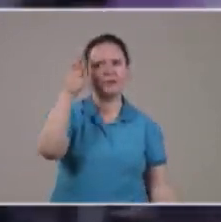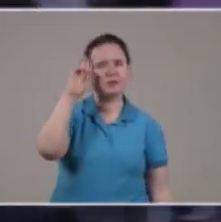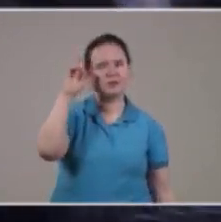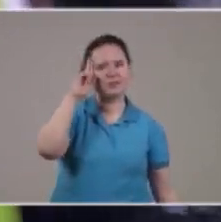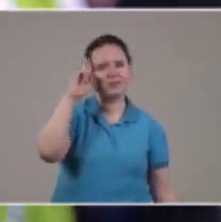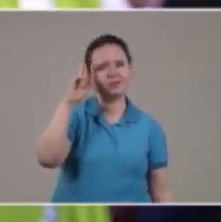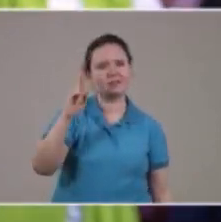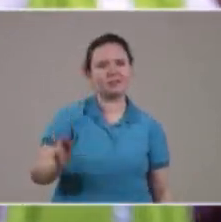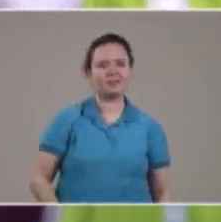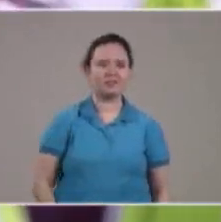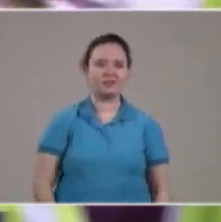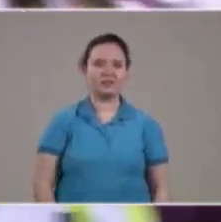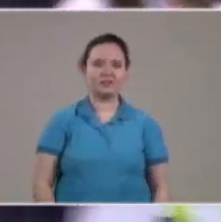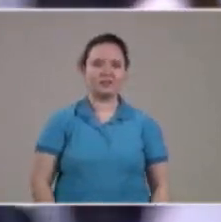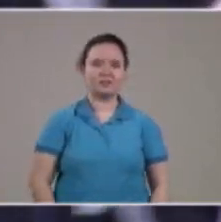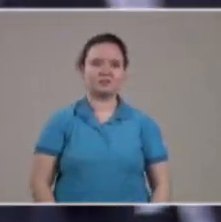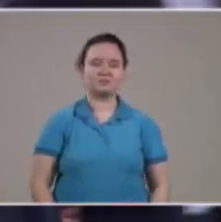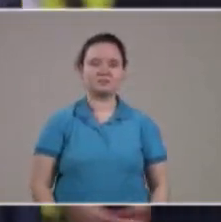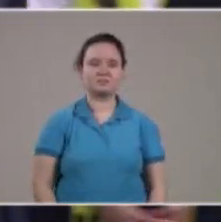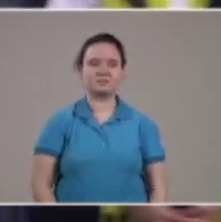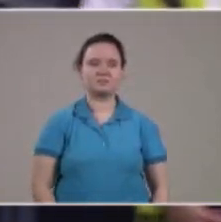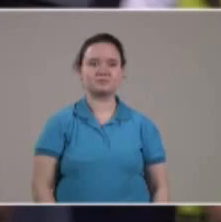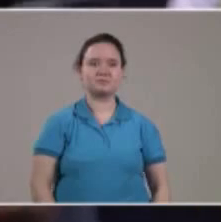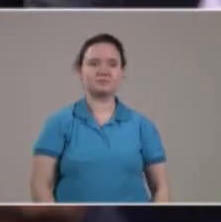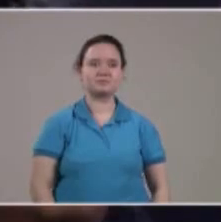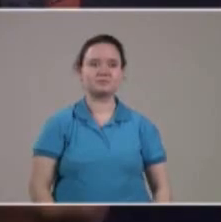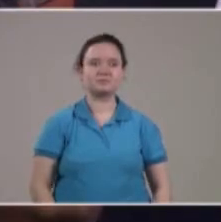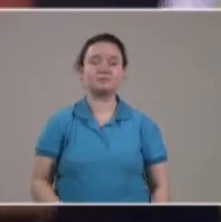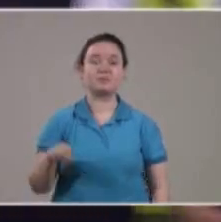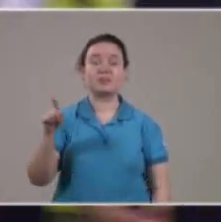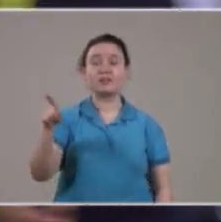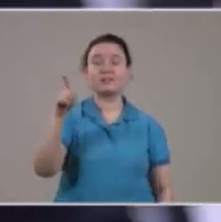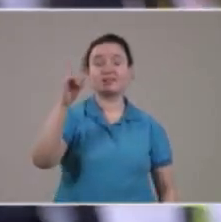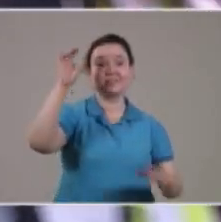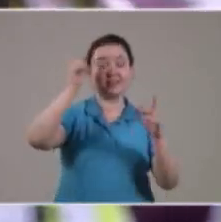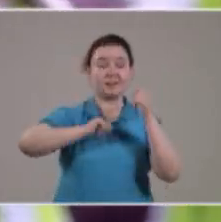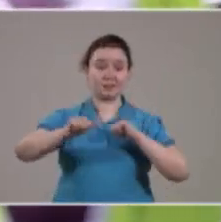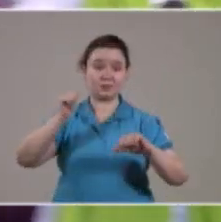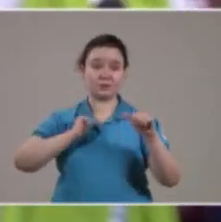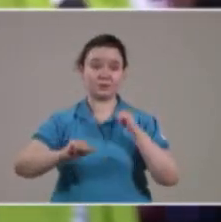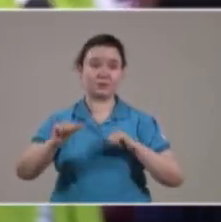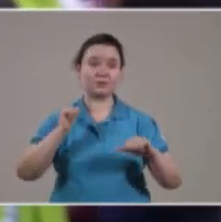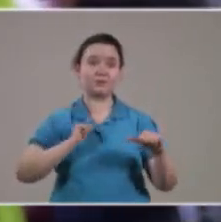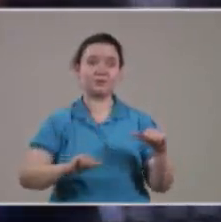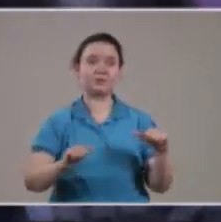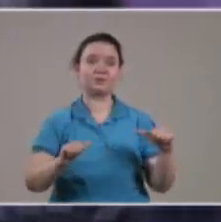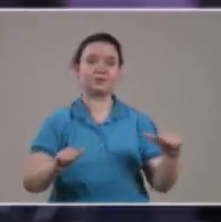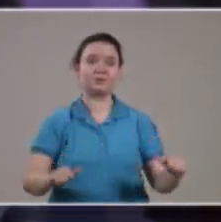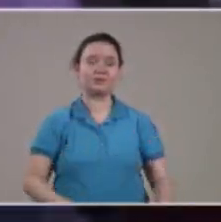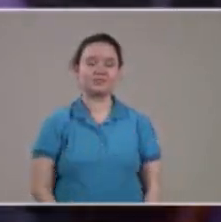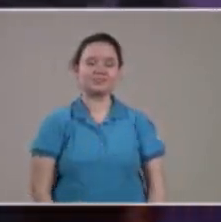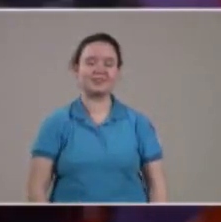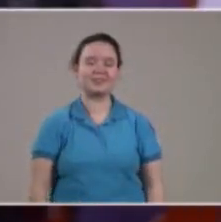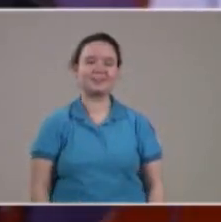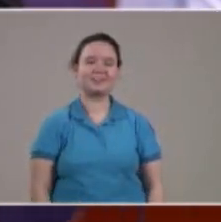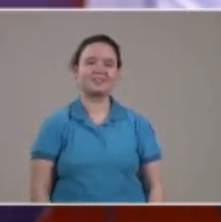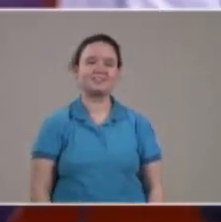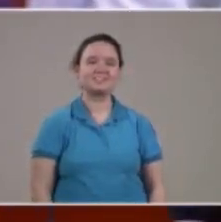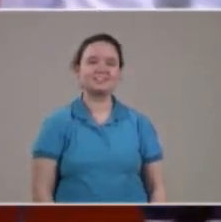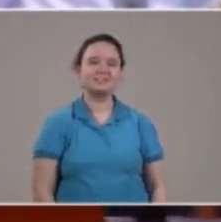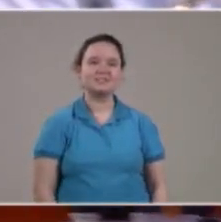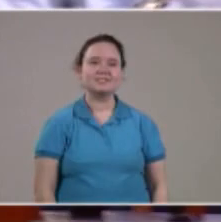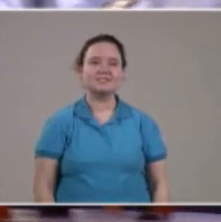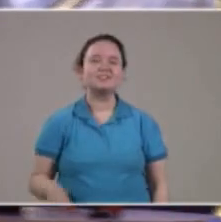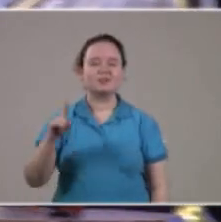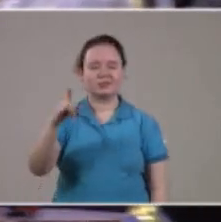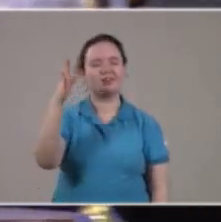Es que se parece a David, por eso le dije David de plano. Richard Gere, parecería que usted no supiera nada de eso, ¿eh? Quien se lo mira, ¿eh?